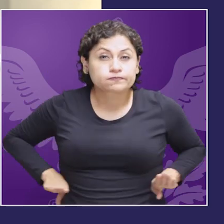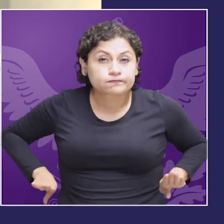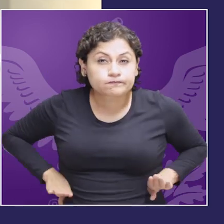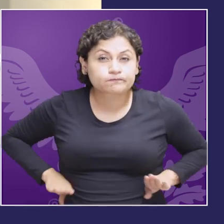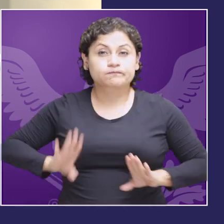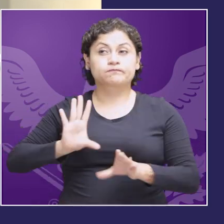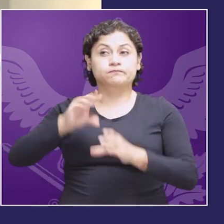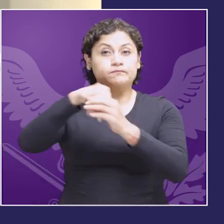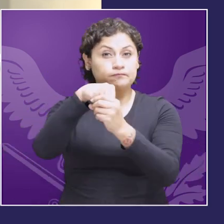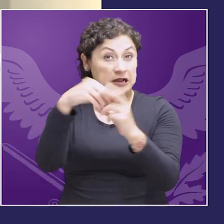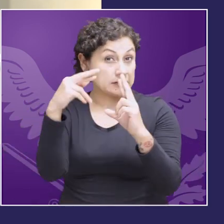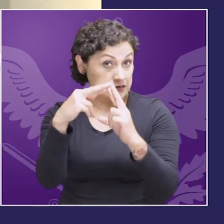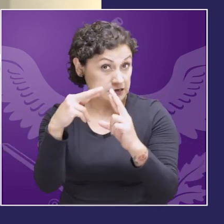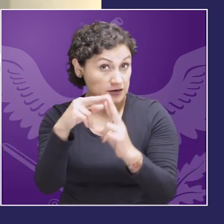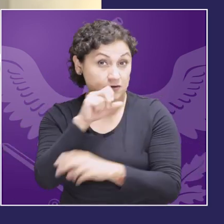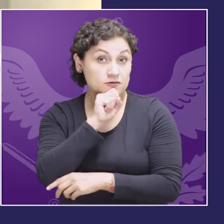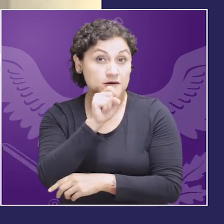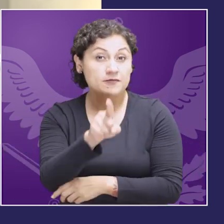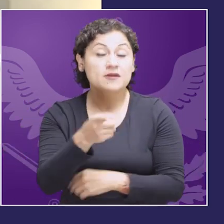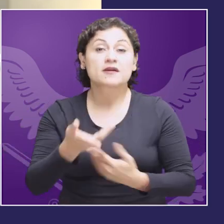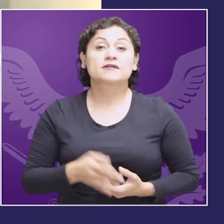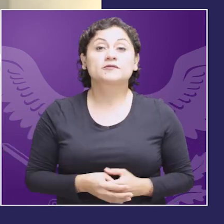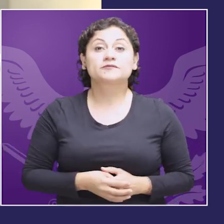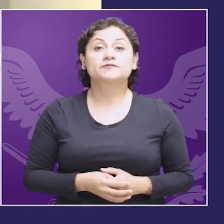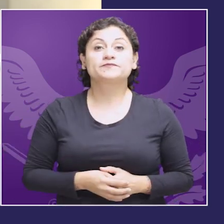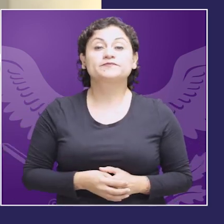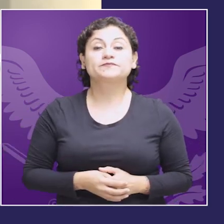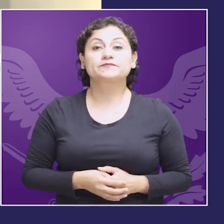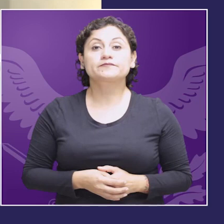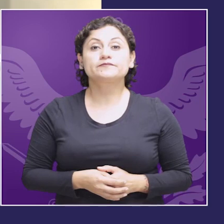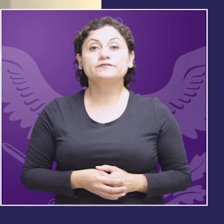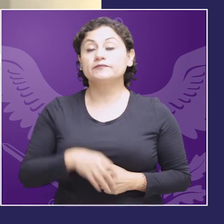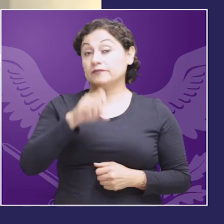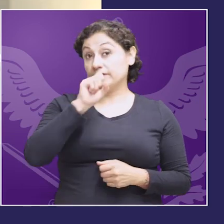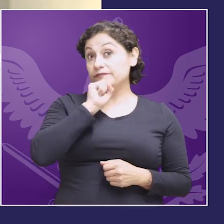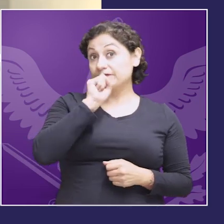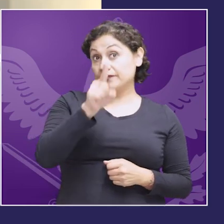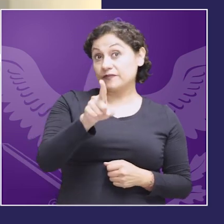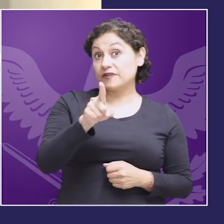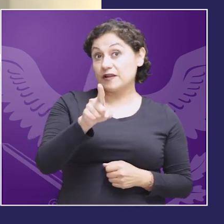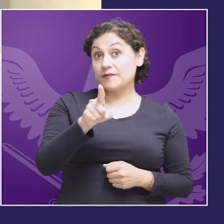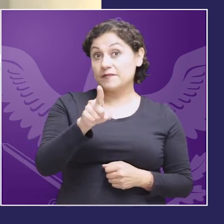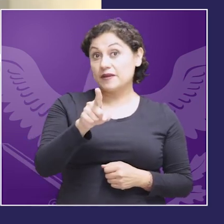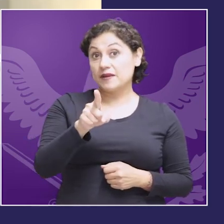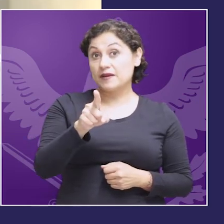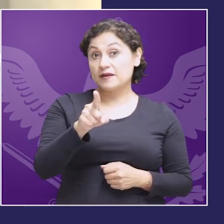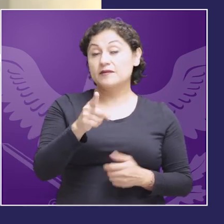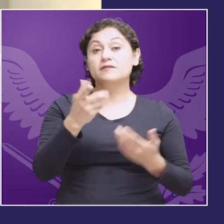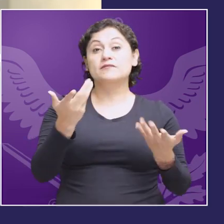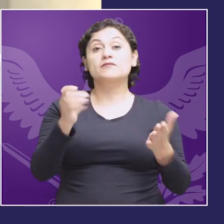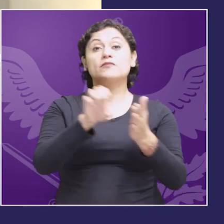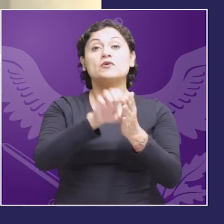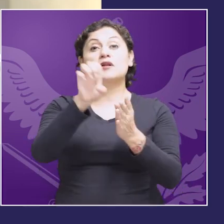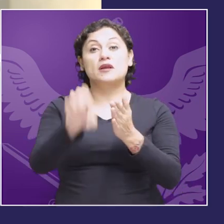una base conservadora, religiosa en algunos casos, y que tiene